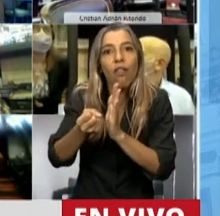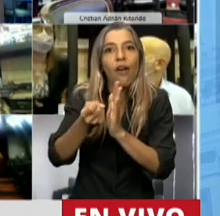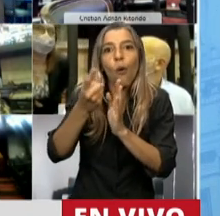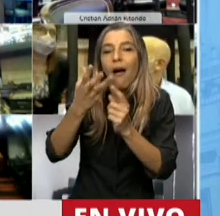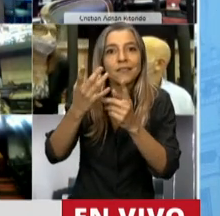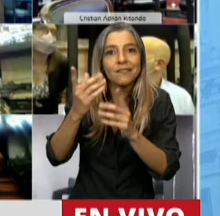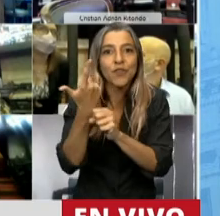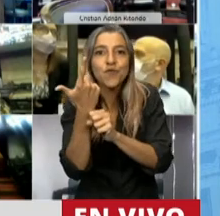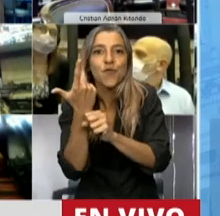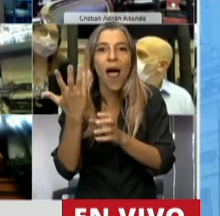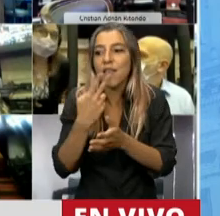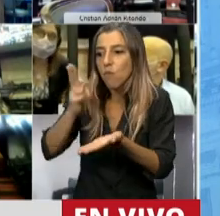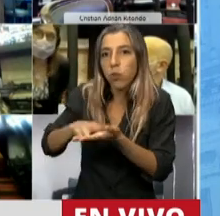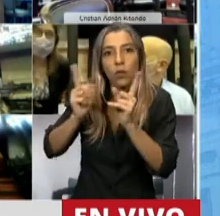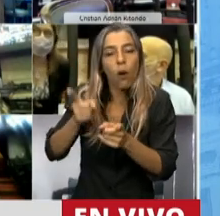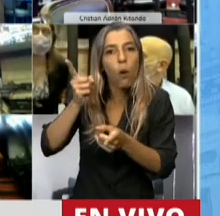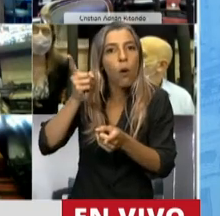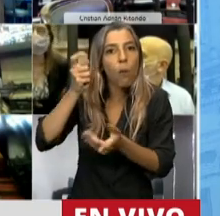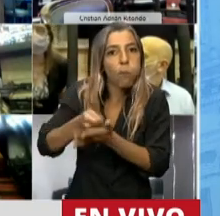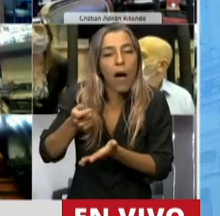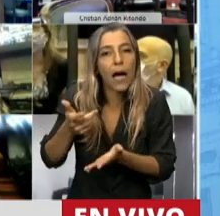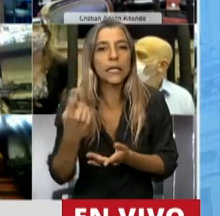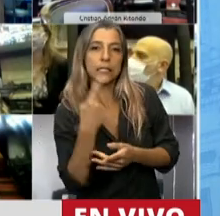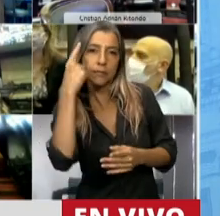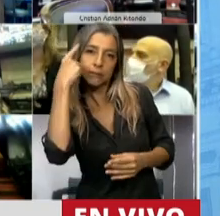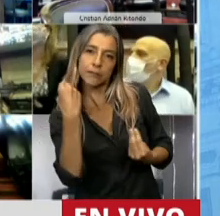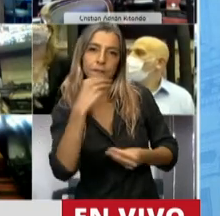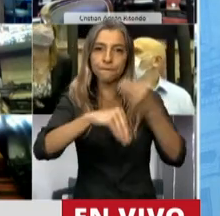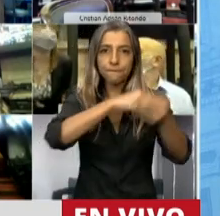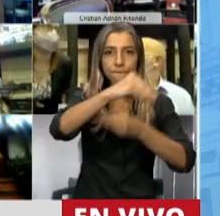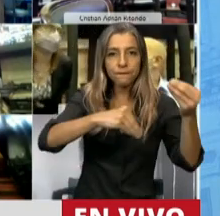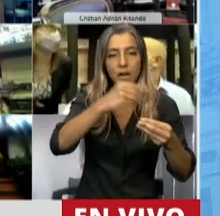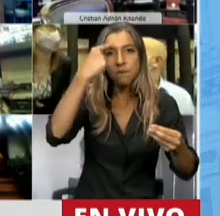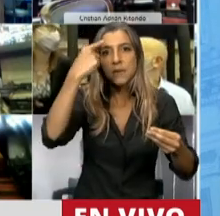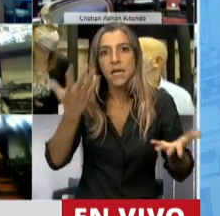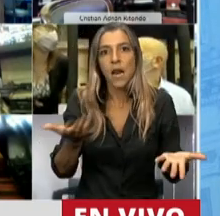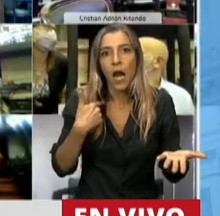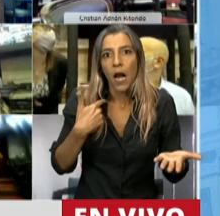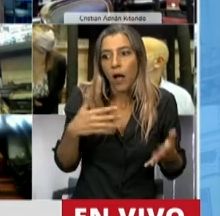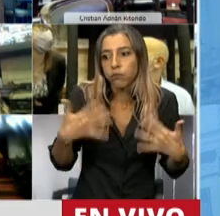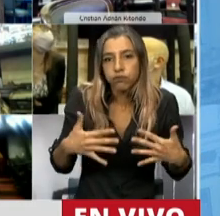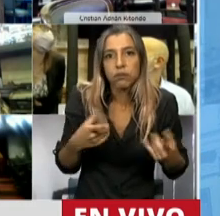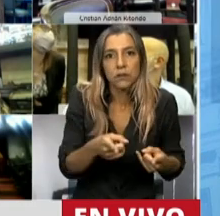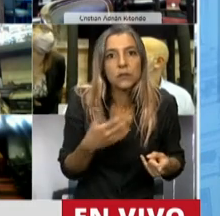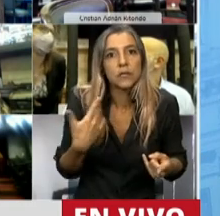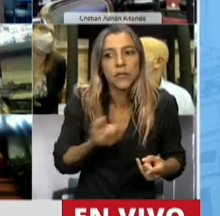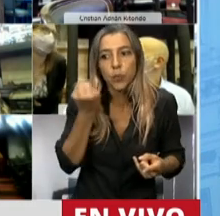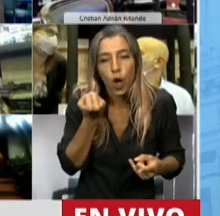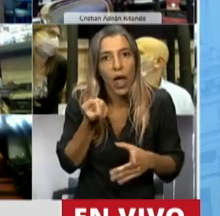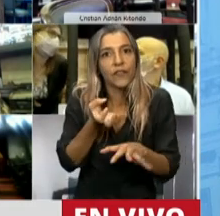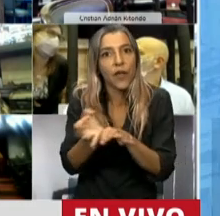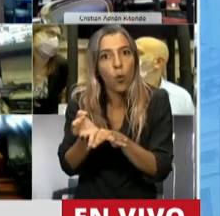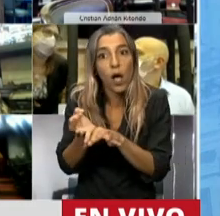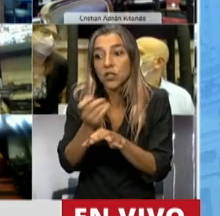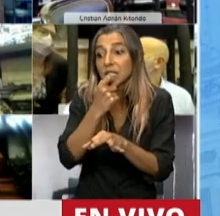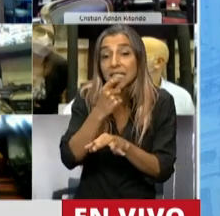en cuenta la alta incidencia de la educación en el presupuesto familiar y lo esencial que resulta para el desarrollo de los seres humanos. En